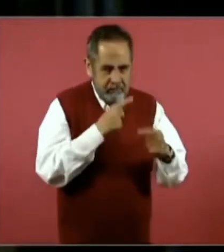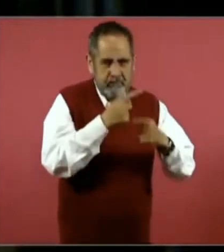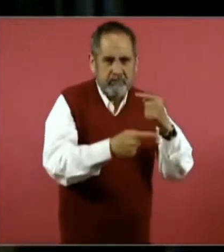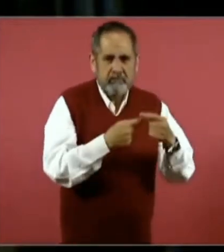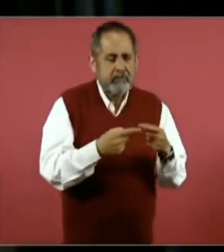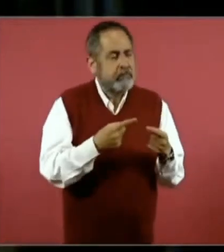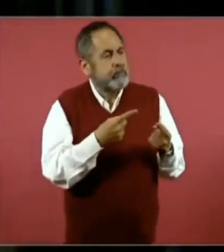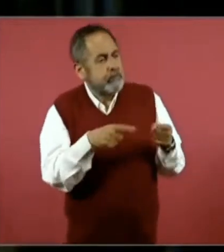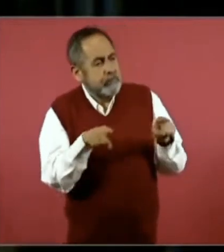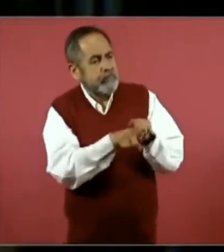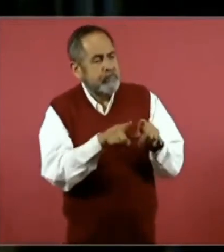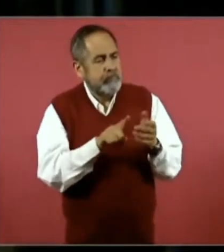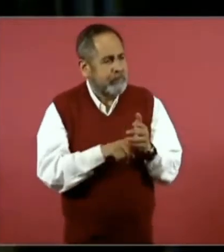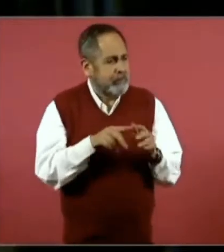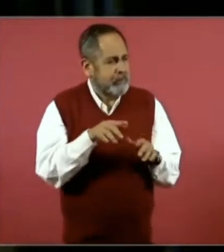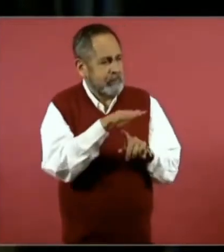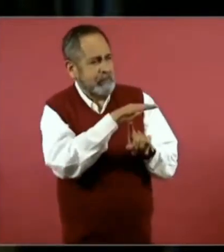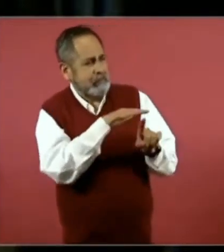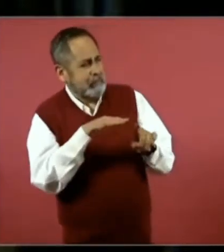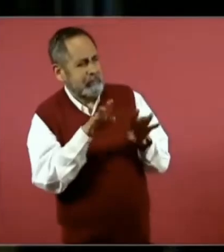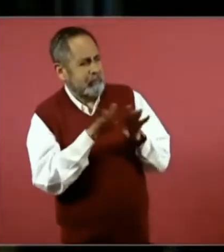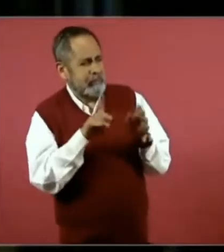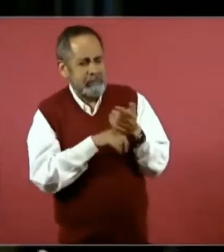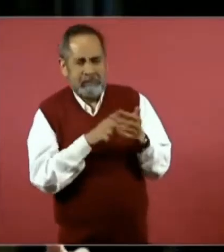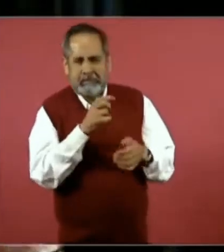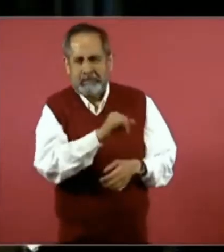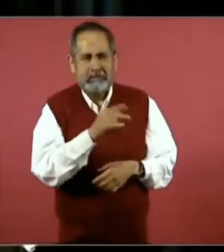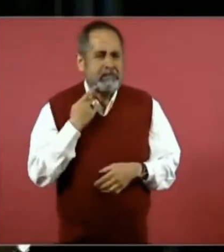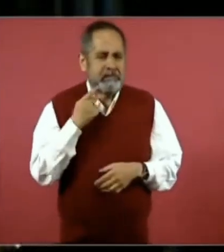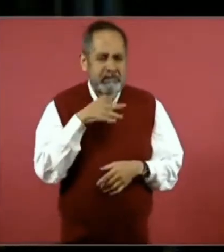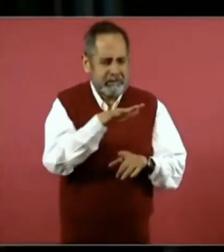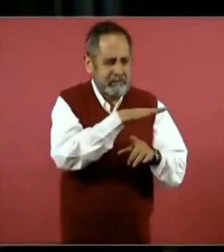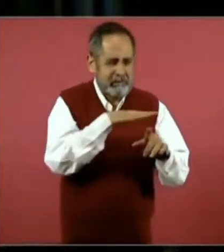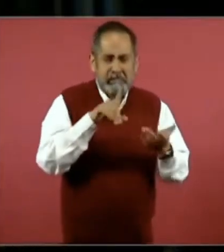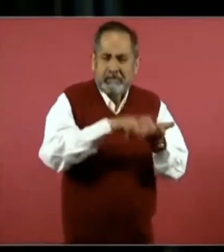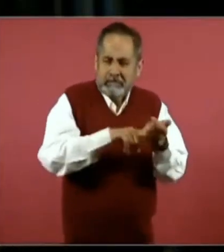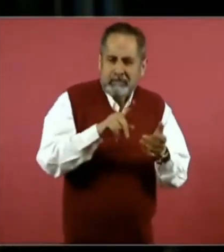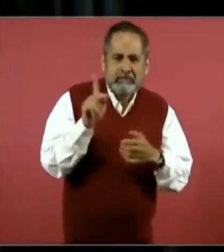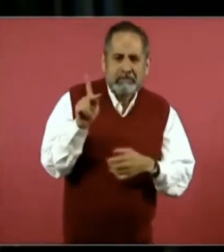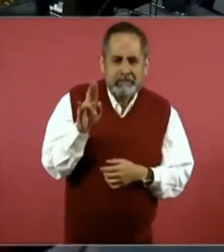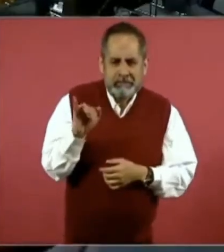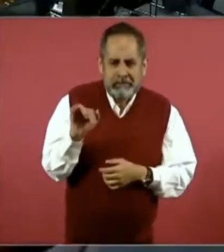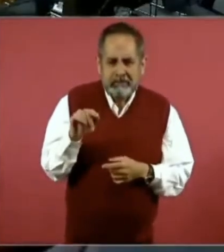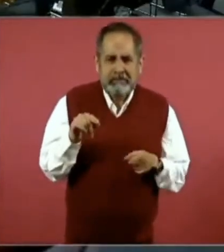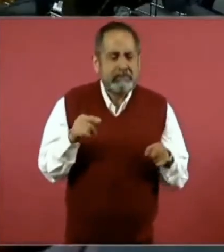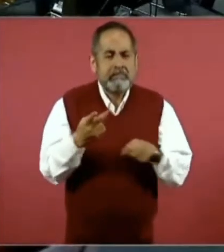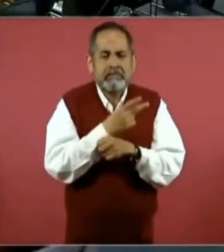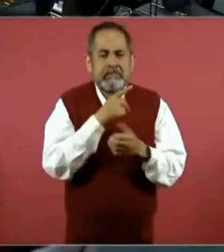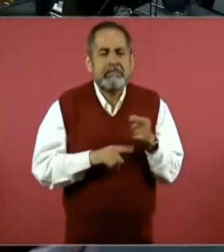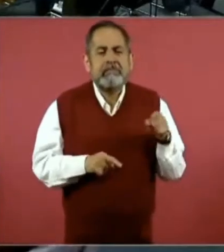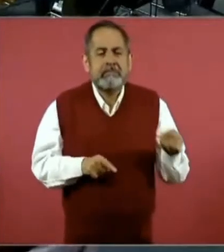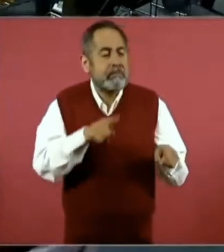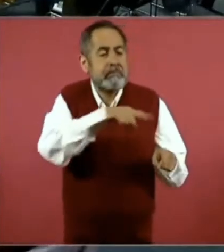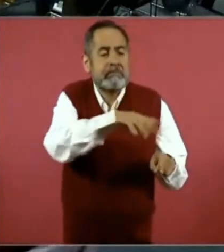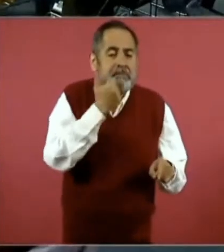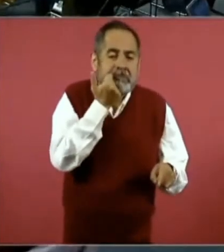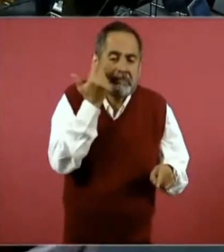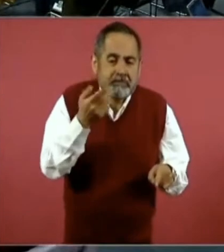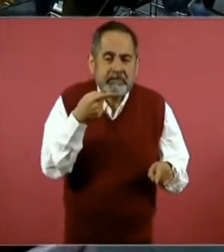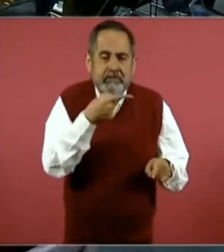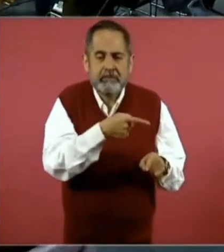marco político que premia, que está dentro del partido, en el cual incluso